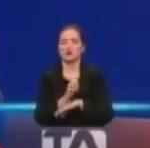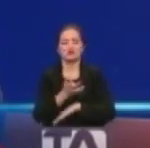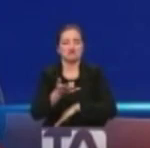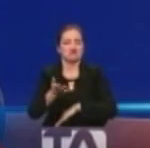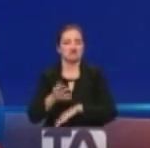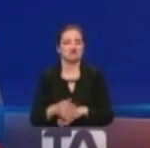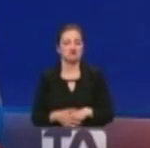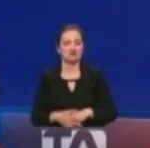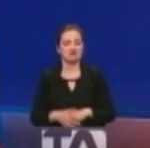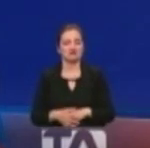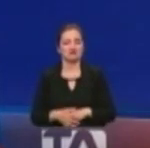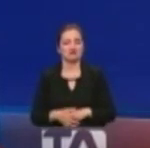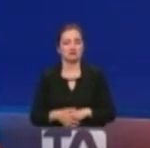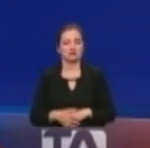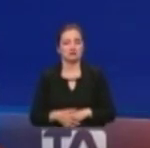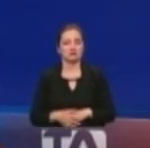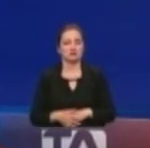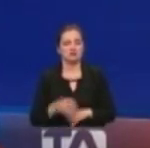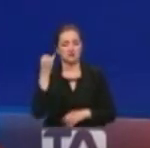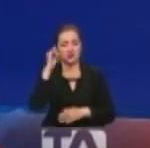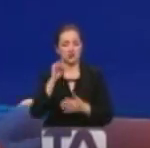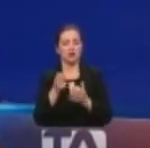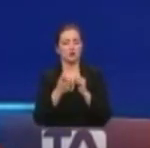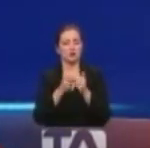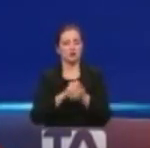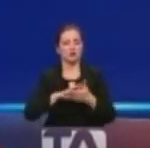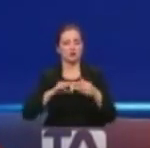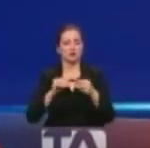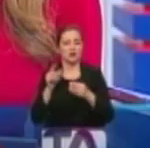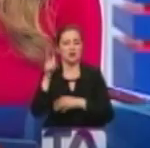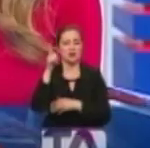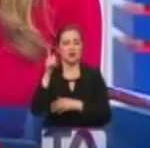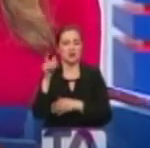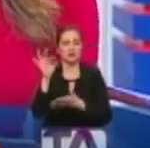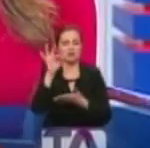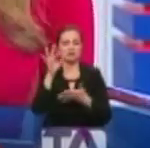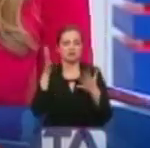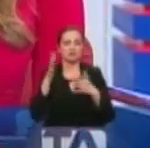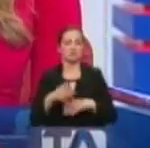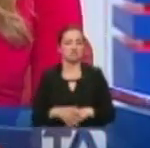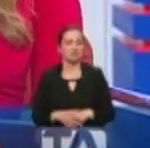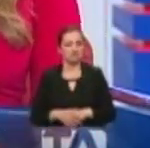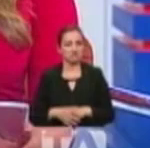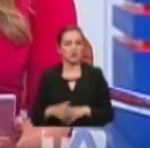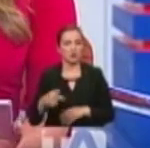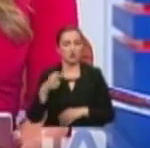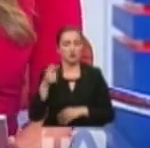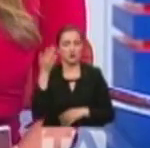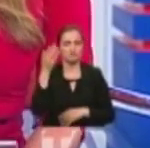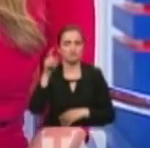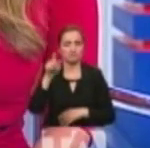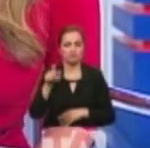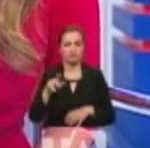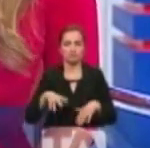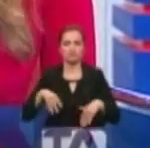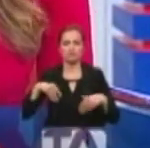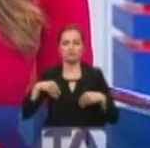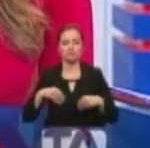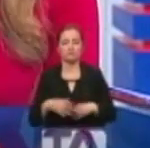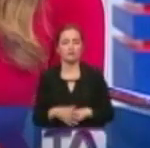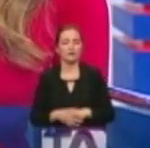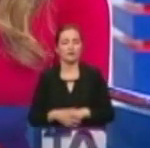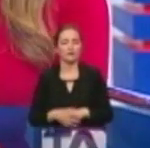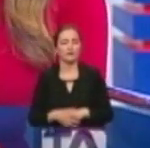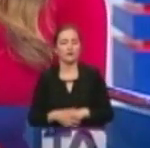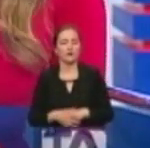rato estamos como estamos y no tenemos un gran líder que nos represente. Es una deuda que debería asumir el próximo alcalde. Sí, claro.